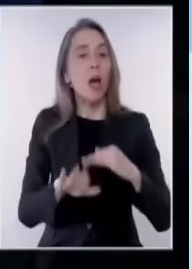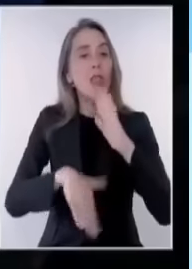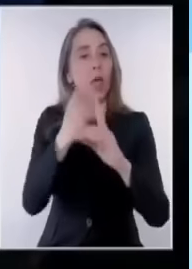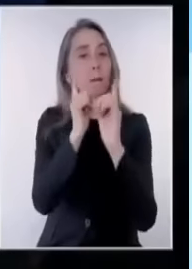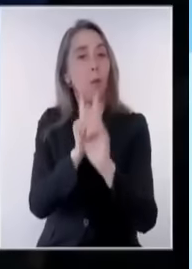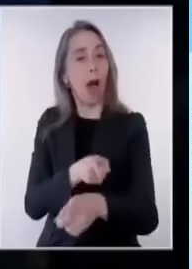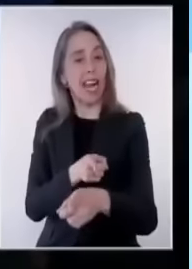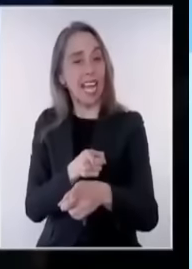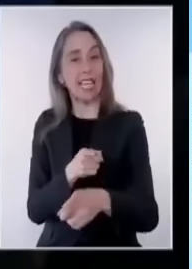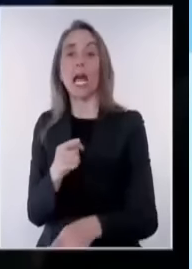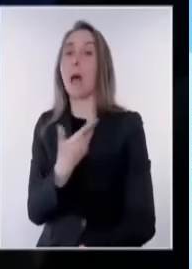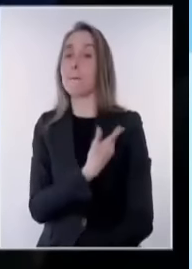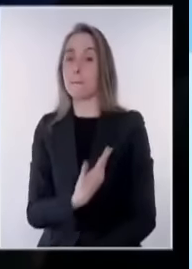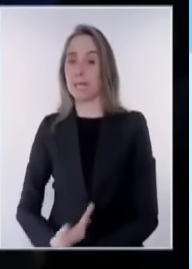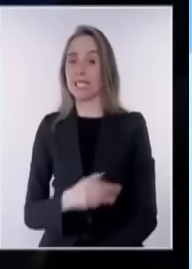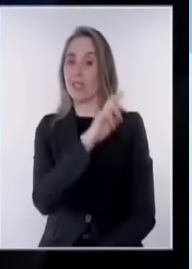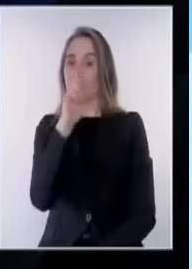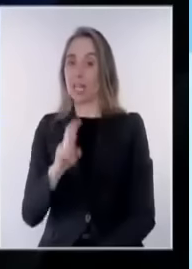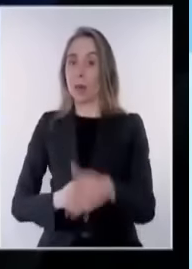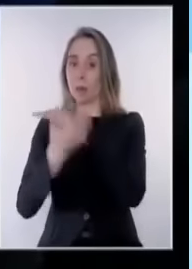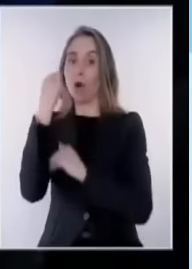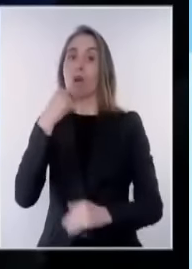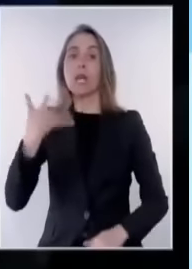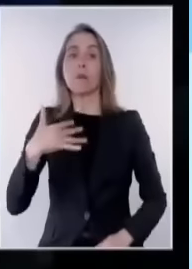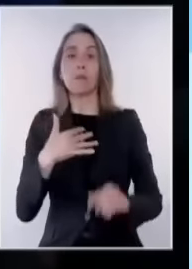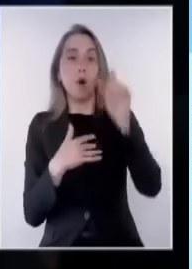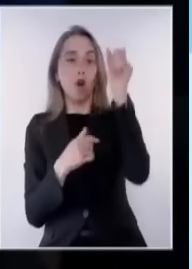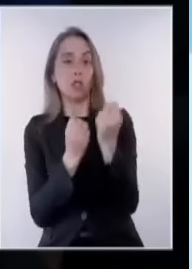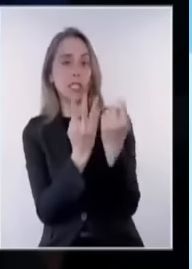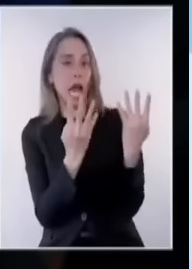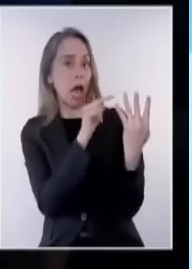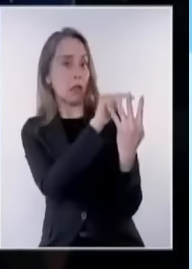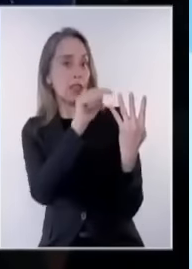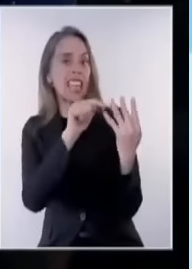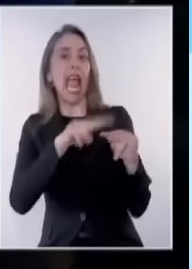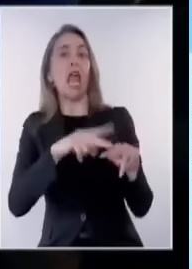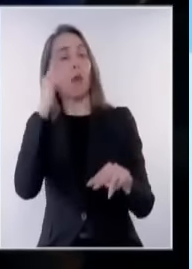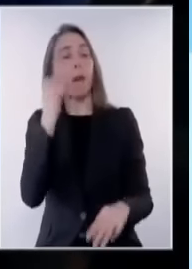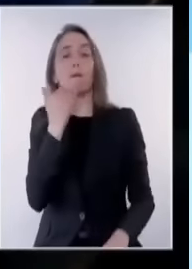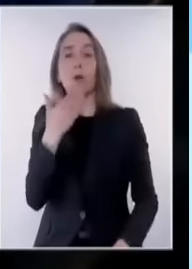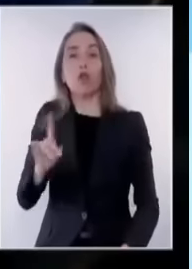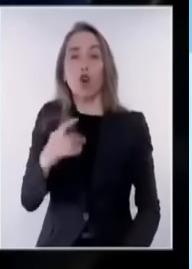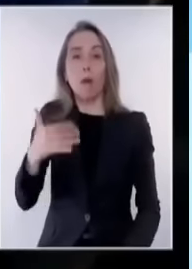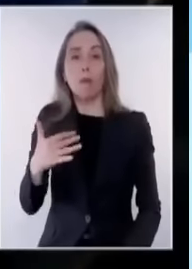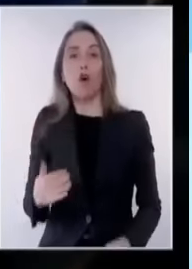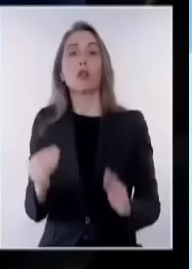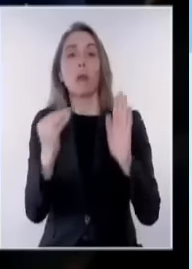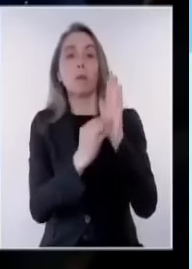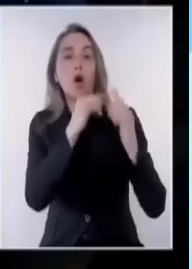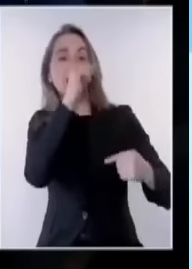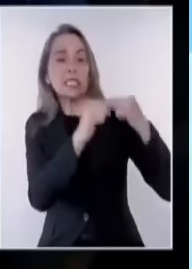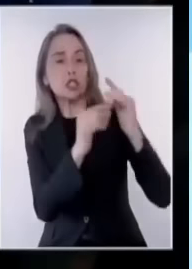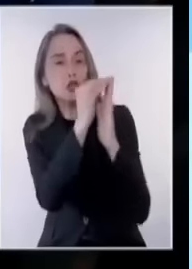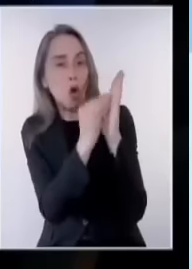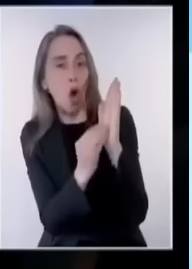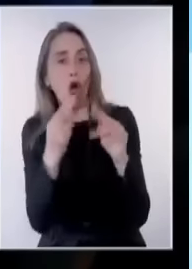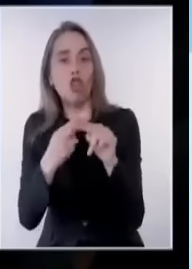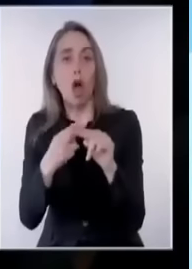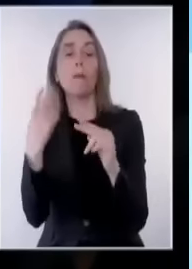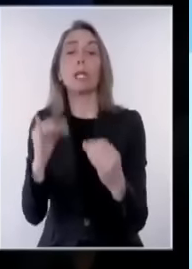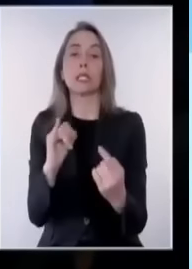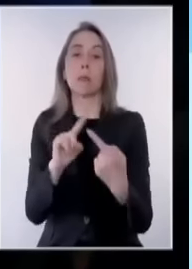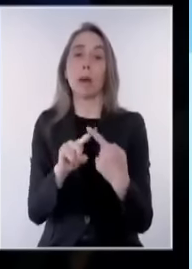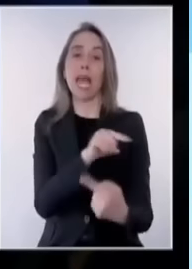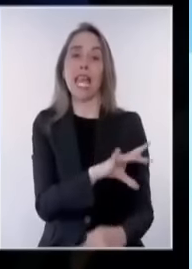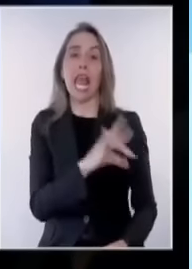posterior a la guerra, el presidente de la República reivindica la figura de varios héroes y son incluidos nuevamente en los anales y se reconoce su participación, ya